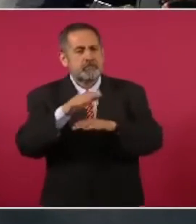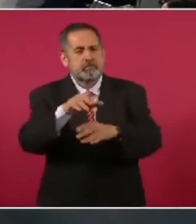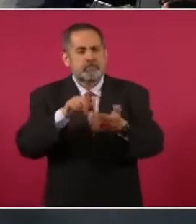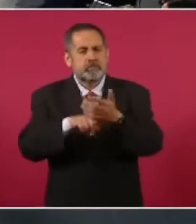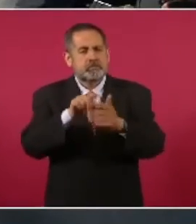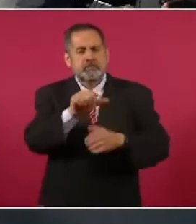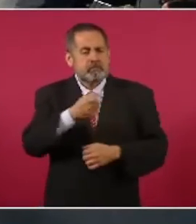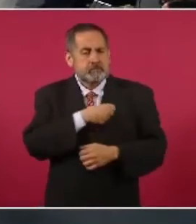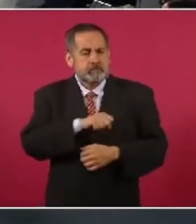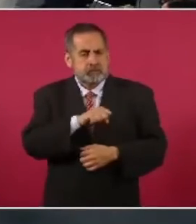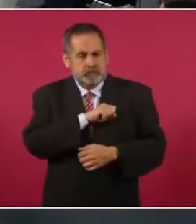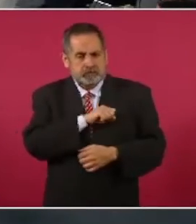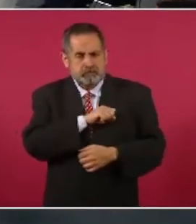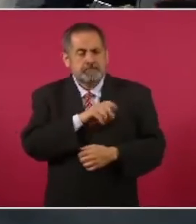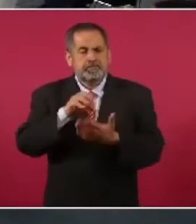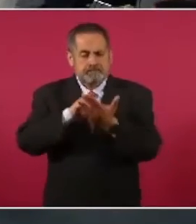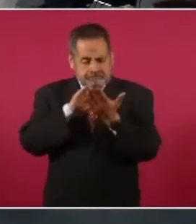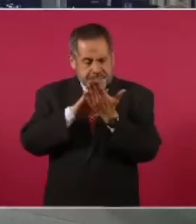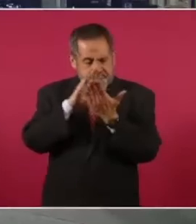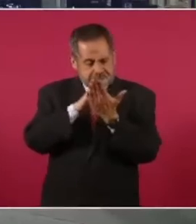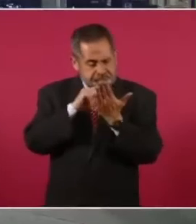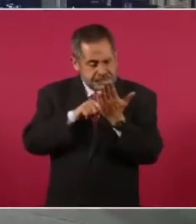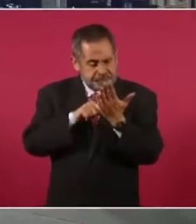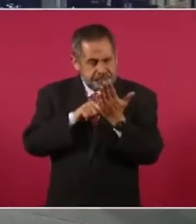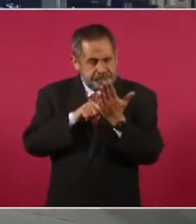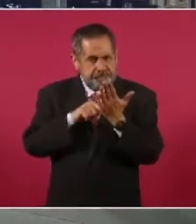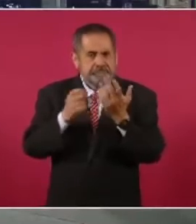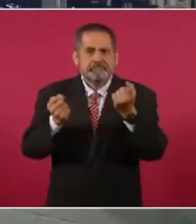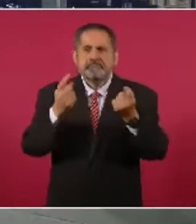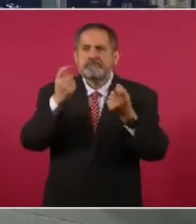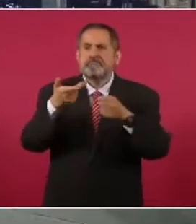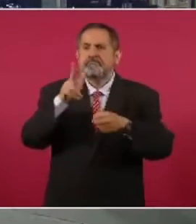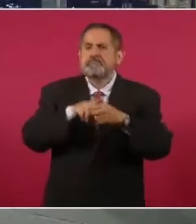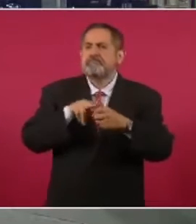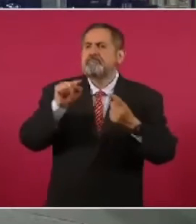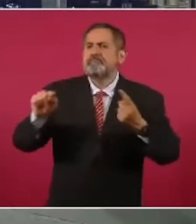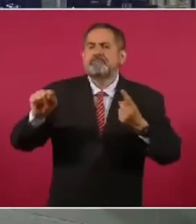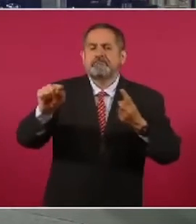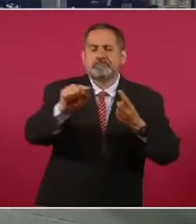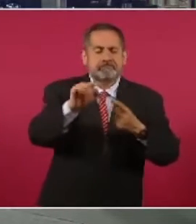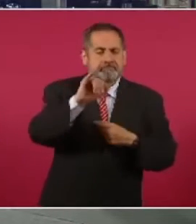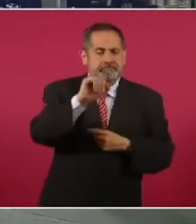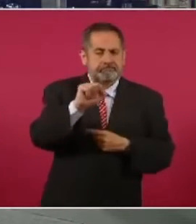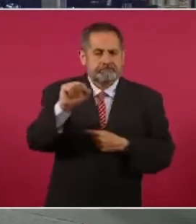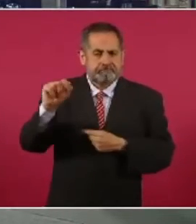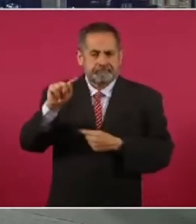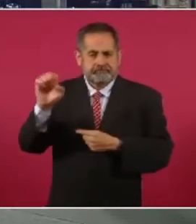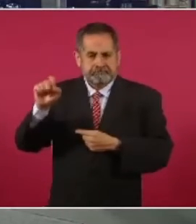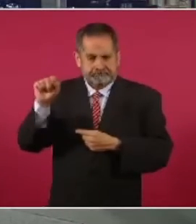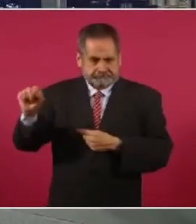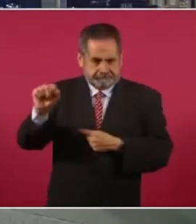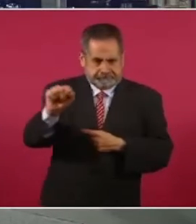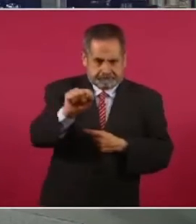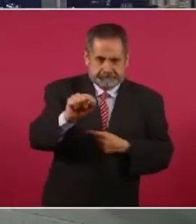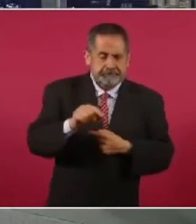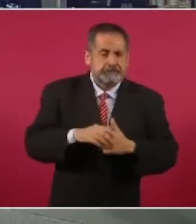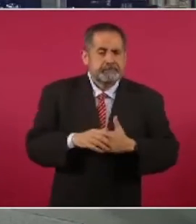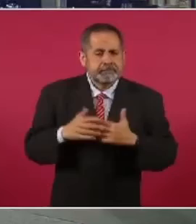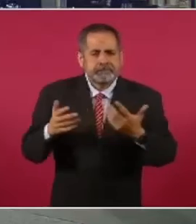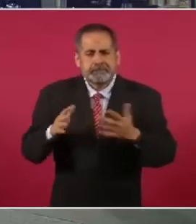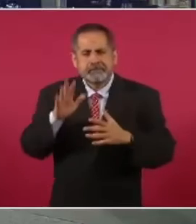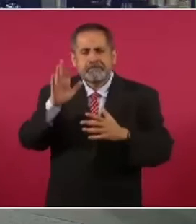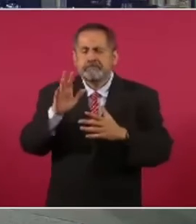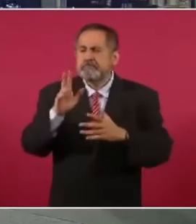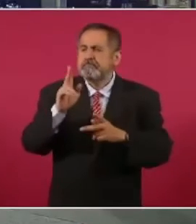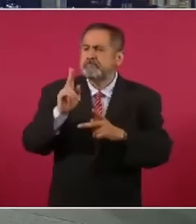salud, hay un registro en torno a que en algunos hospitales, y bueno, que tiene que ver con el ISSSTE, hubo una especie de